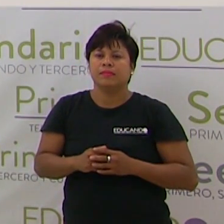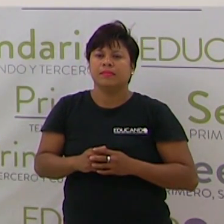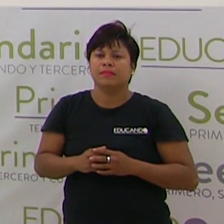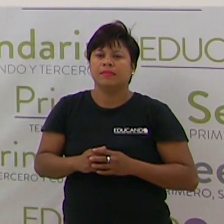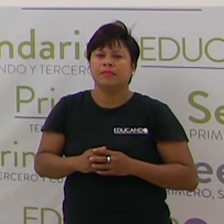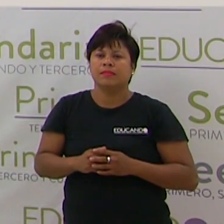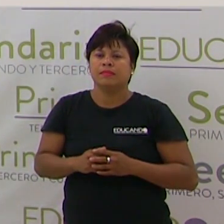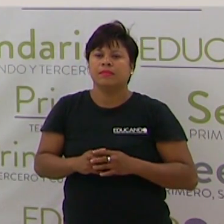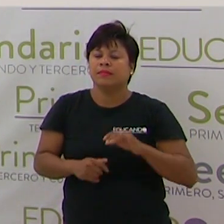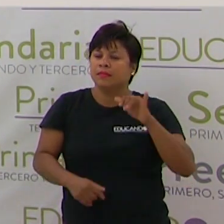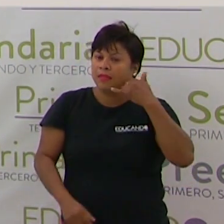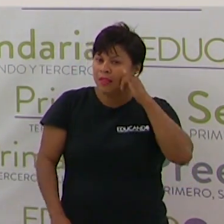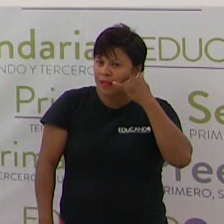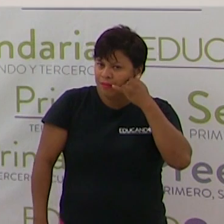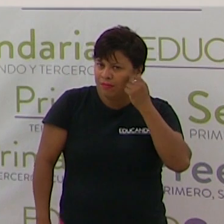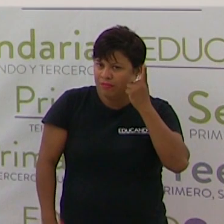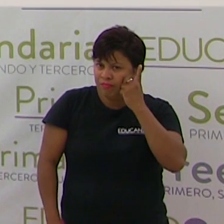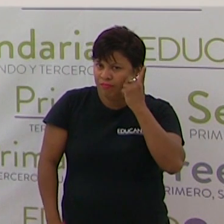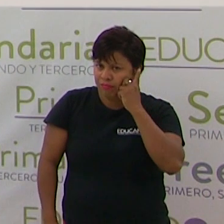tenemos un teléfono.